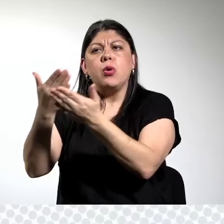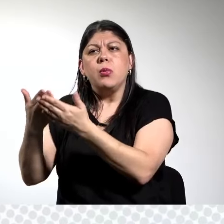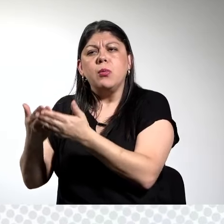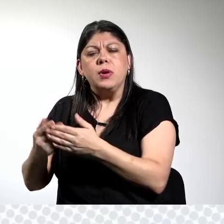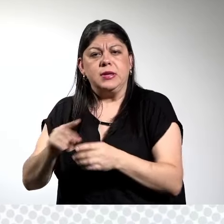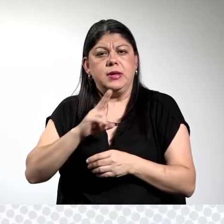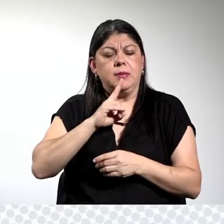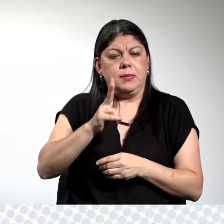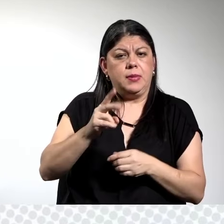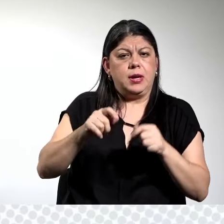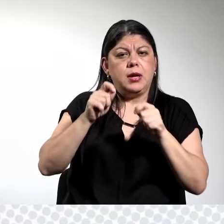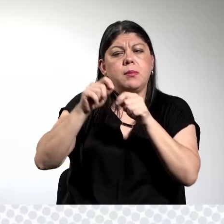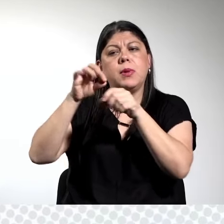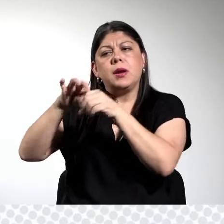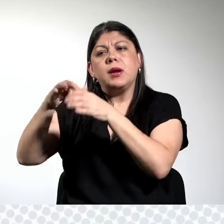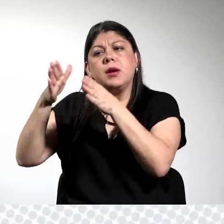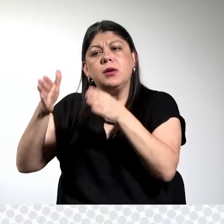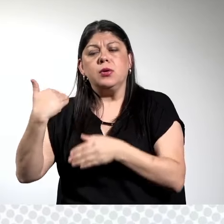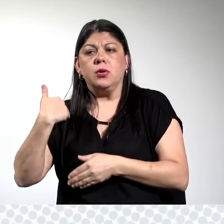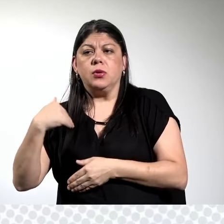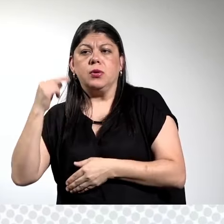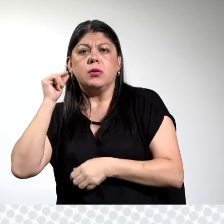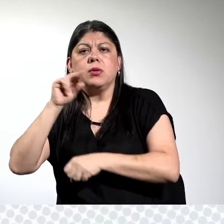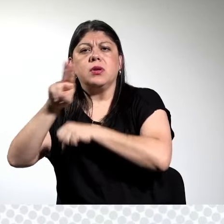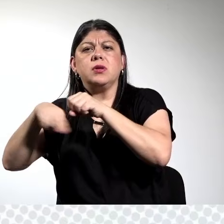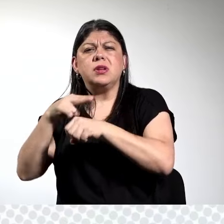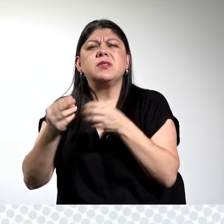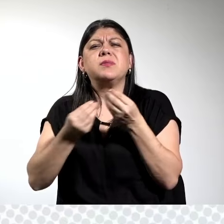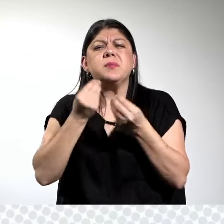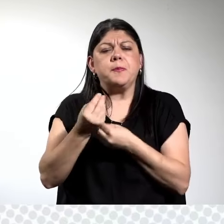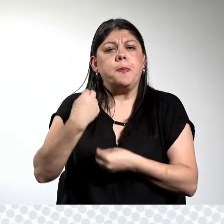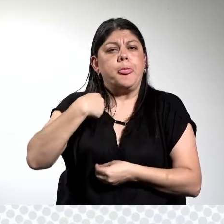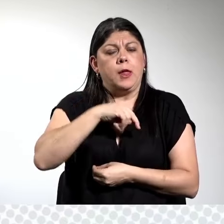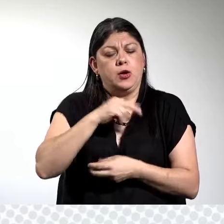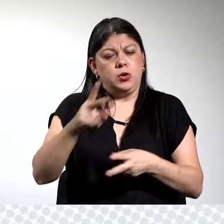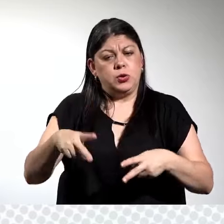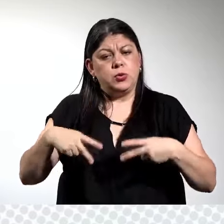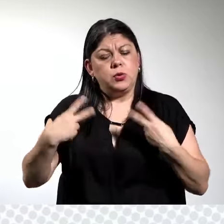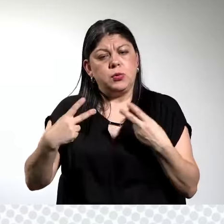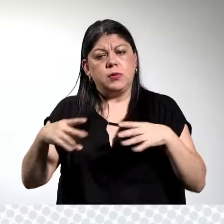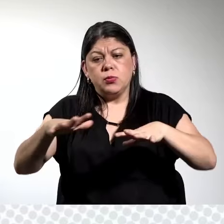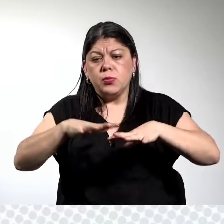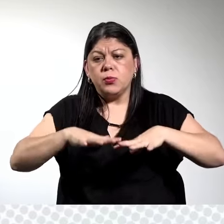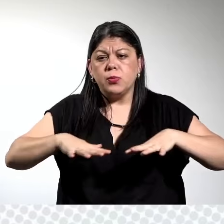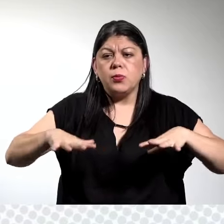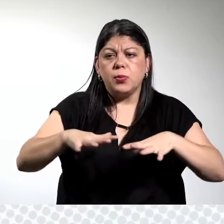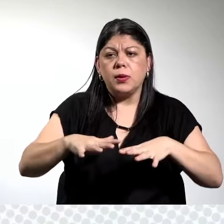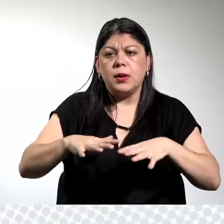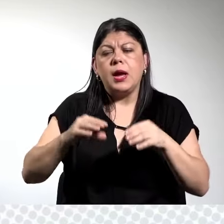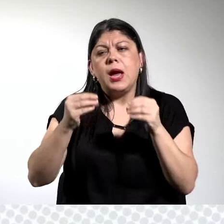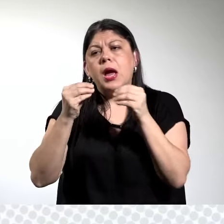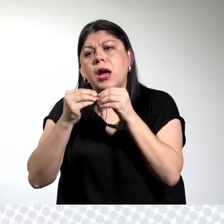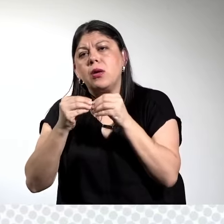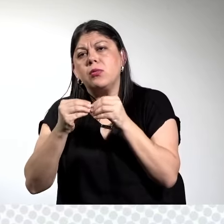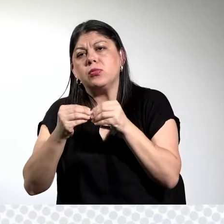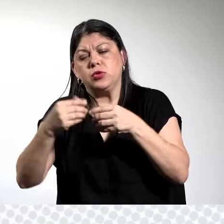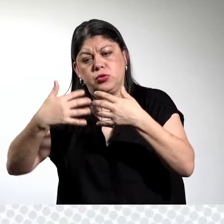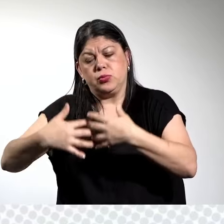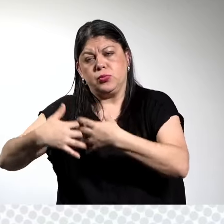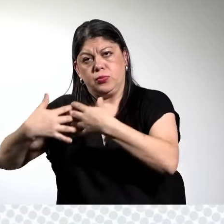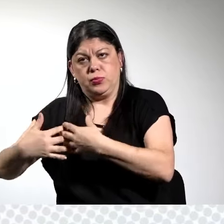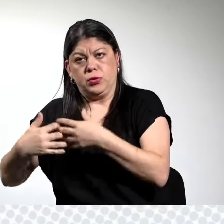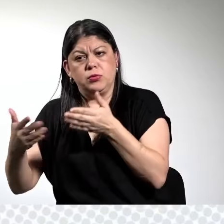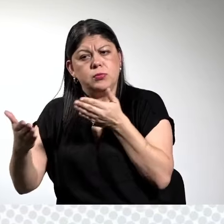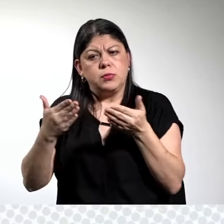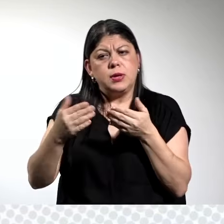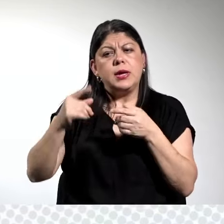reales y viables para los agricultores y agricultoras nacionales? Nosotros vivimos en el campo lo mismo que se vive mucho en la industria, ¿verdad? Dependemos